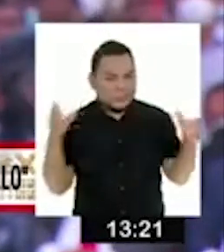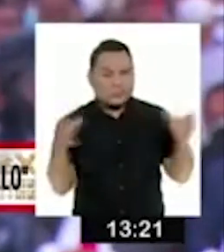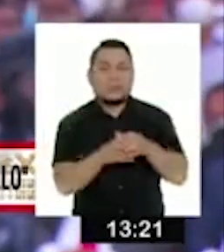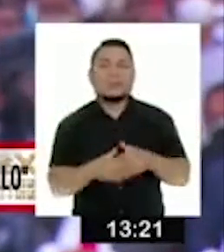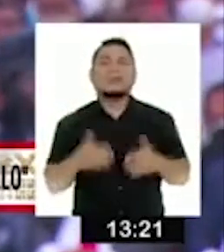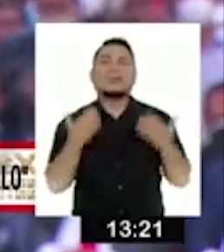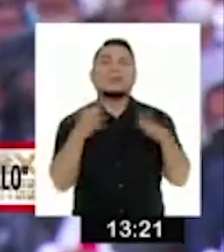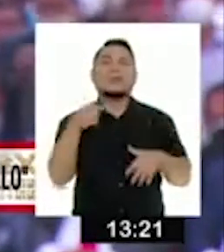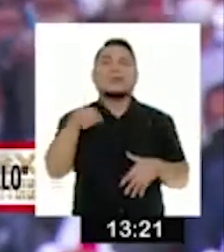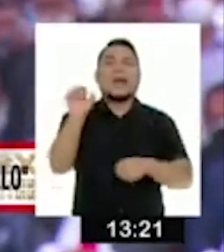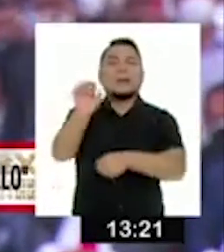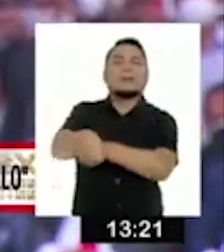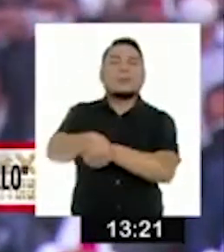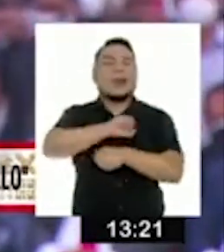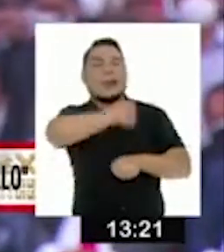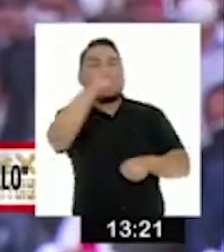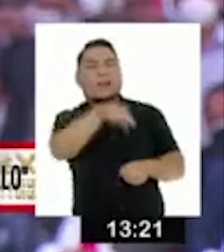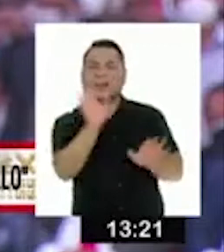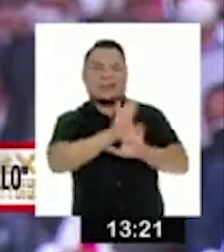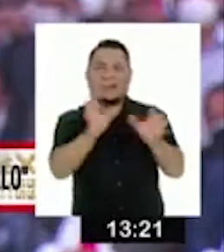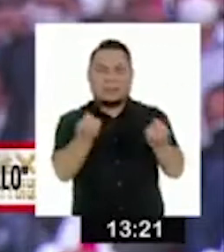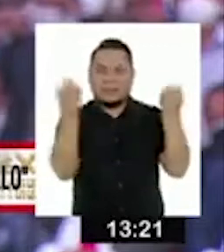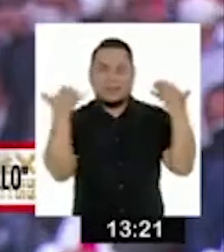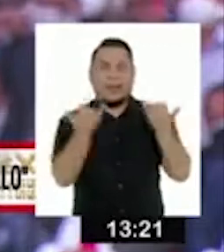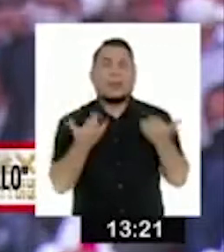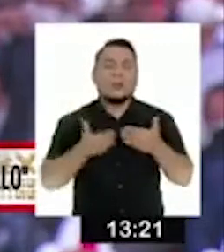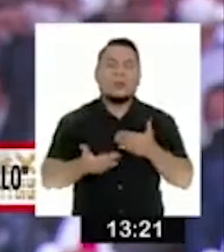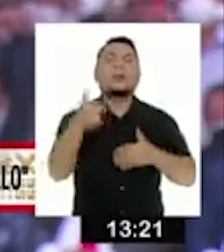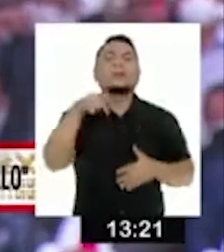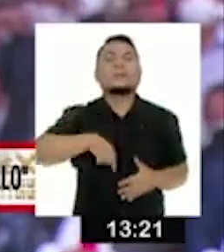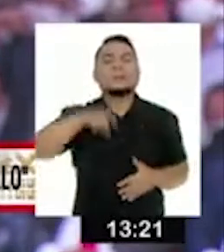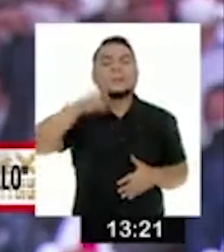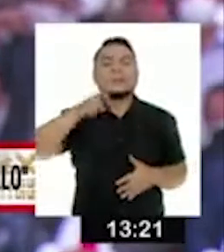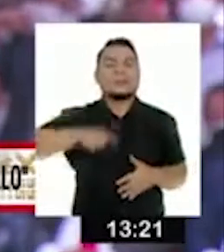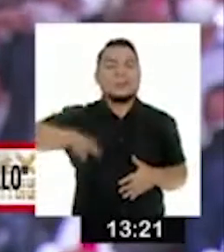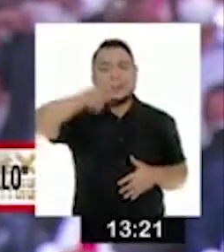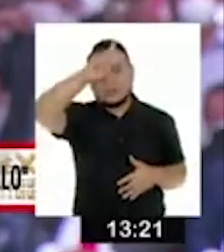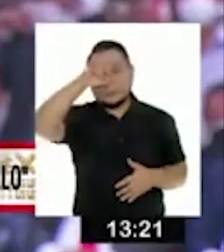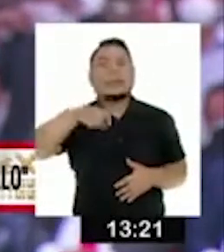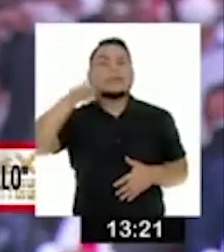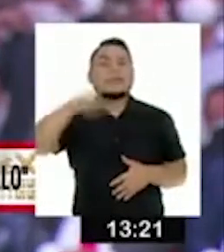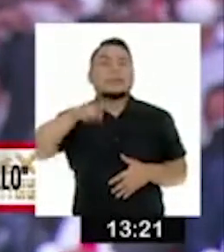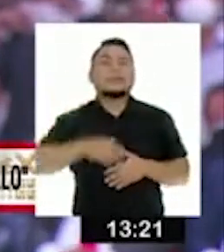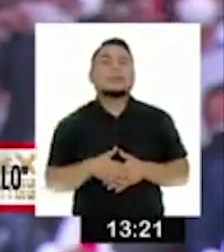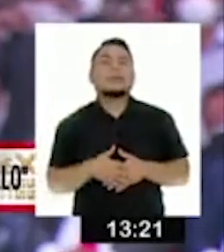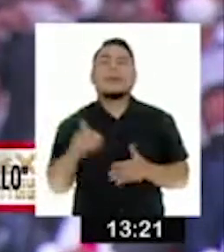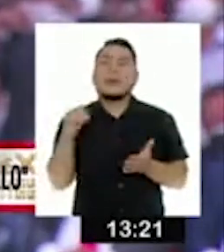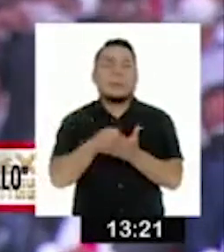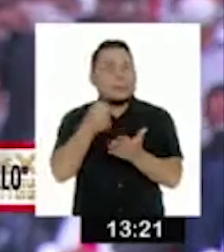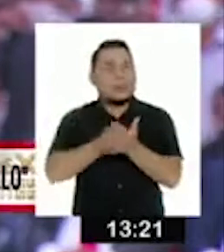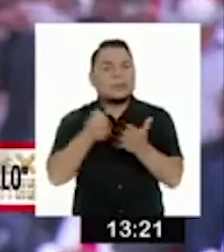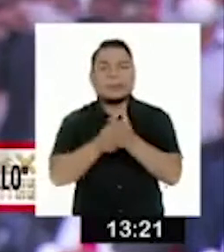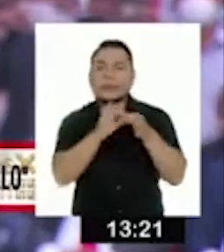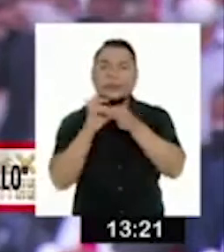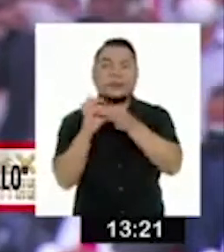hay vencidos ni vencedores. Hoy el Perú necesita que sus hijos trabajemos con la más amplia unidad